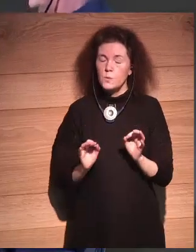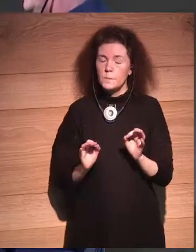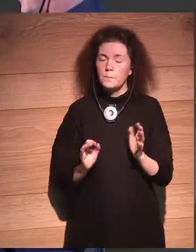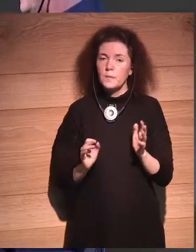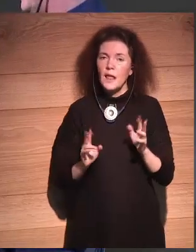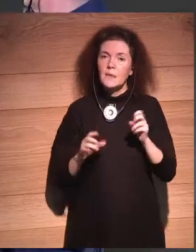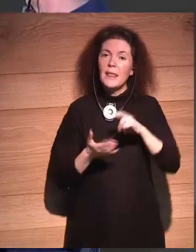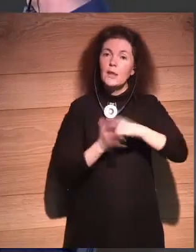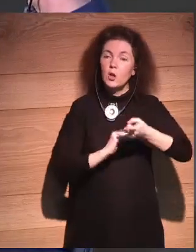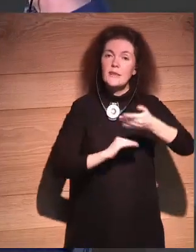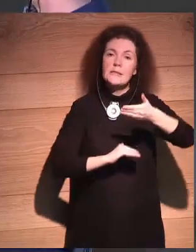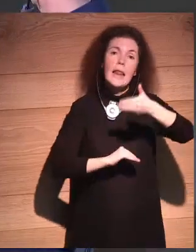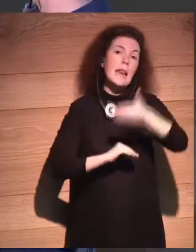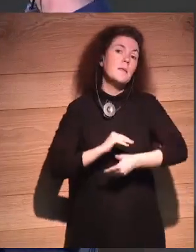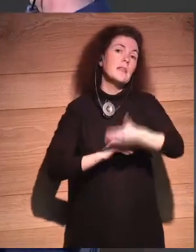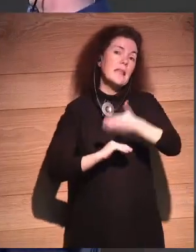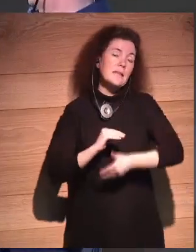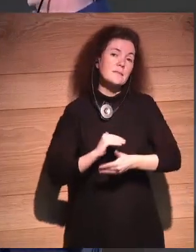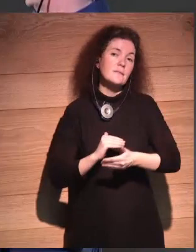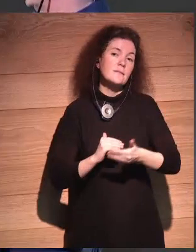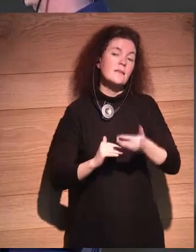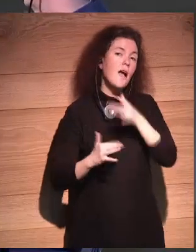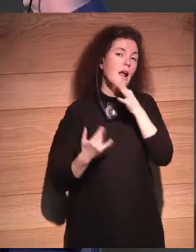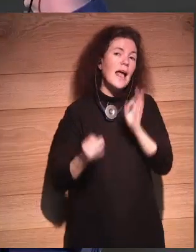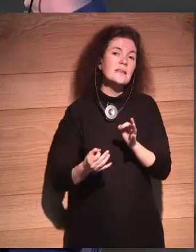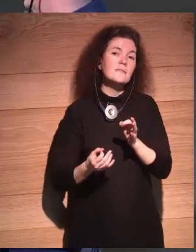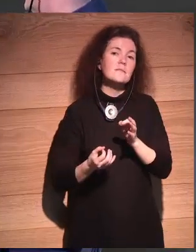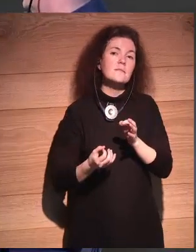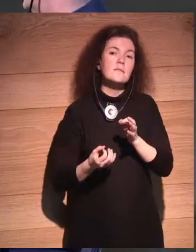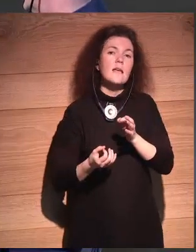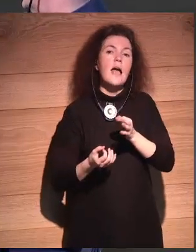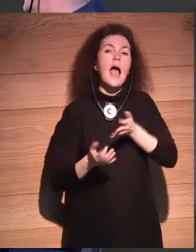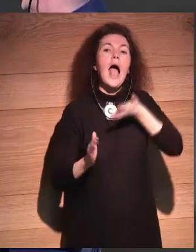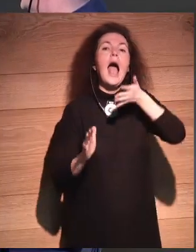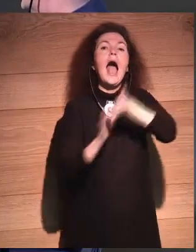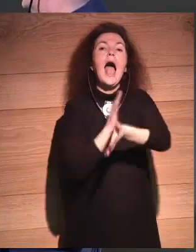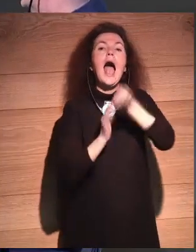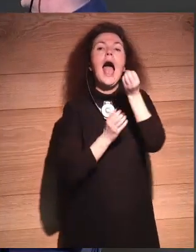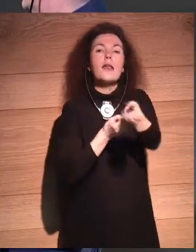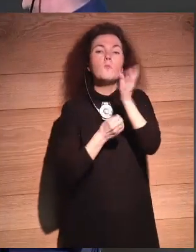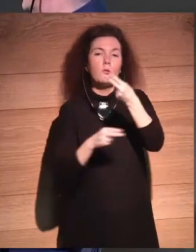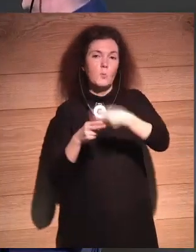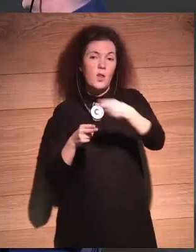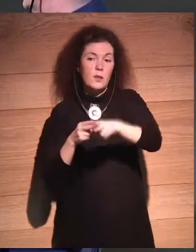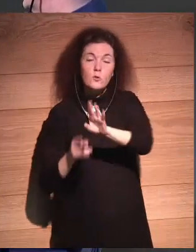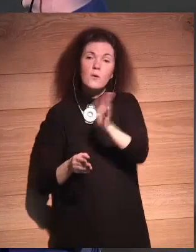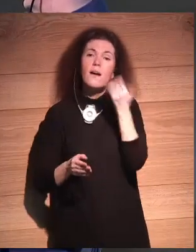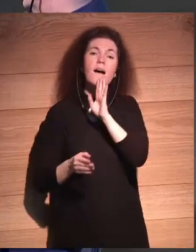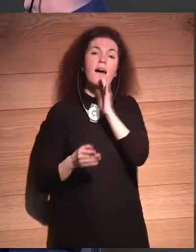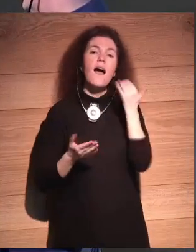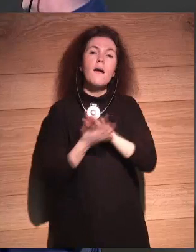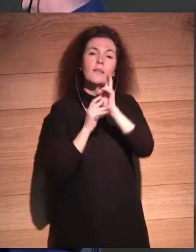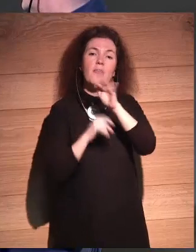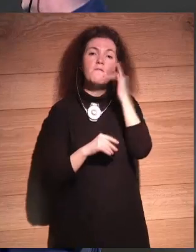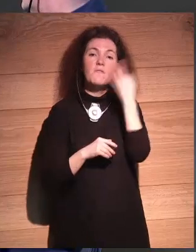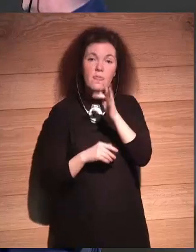Los límites a la tecnología se han convertido también en un argumento político. Hablabas antes de Francia, del caso